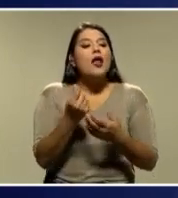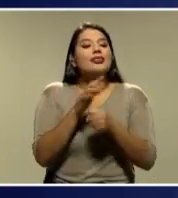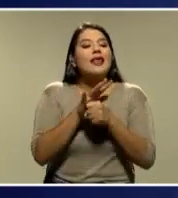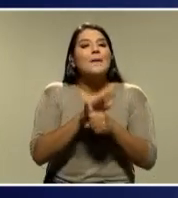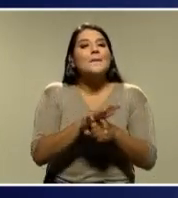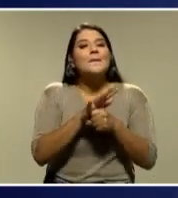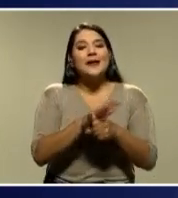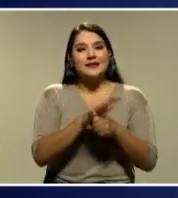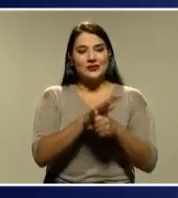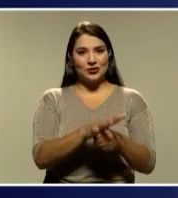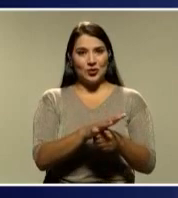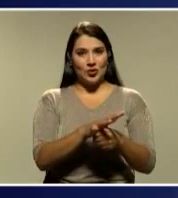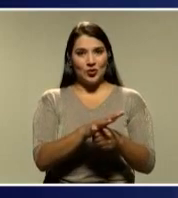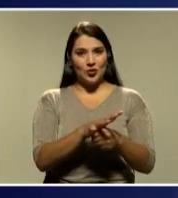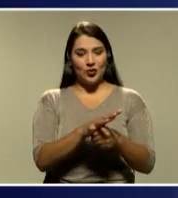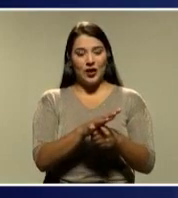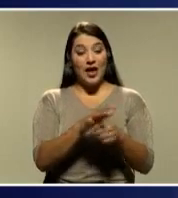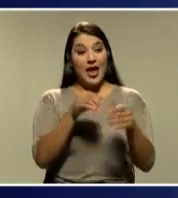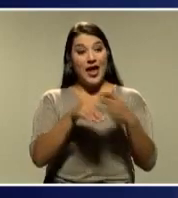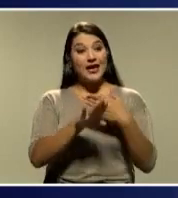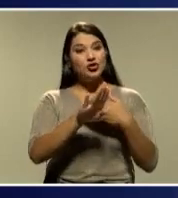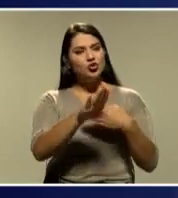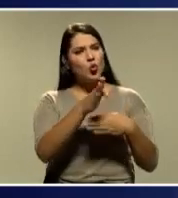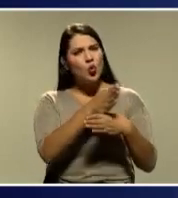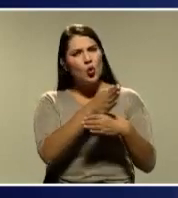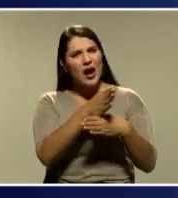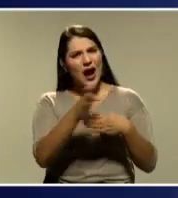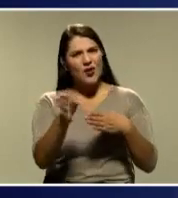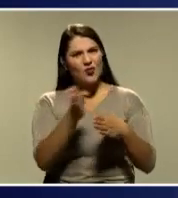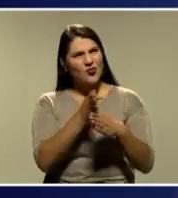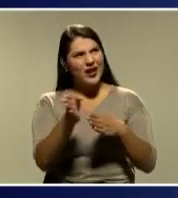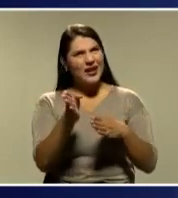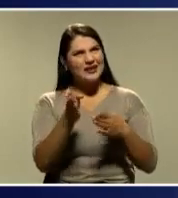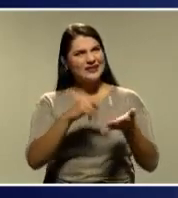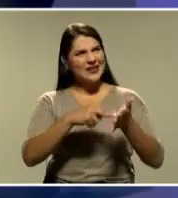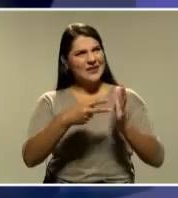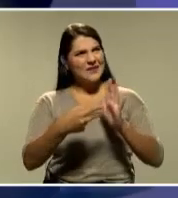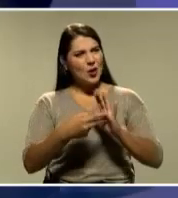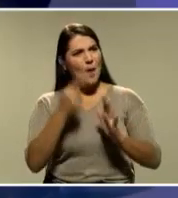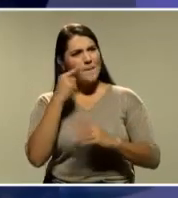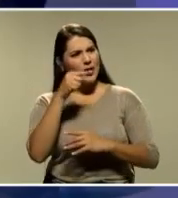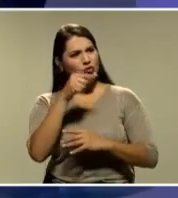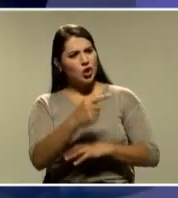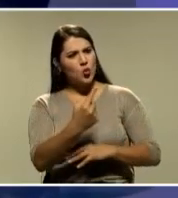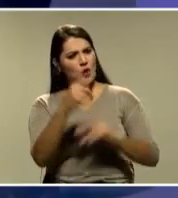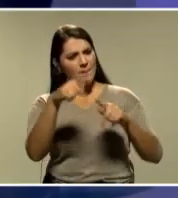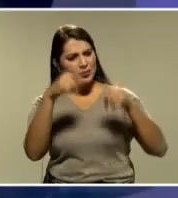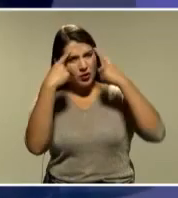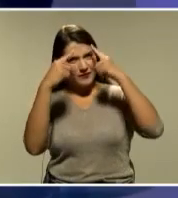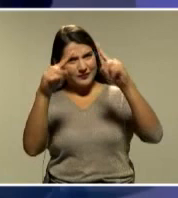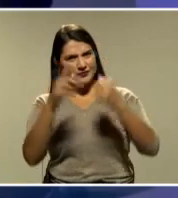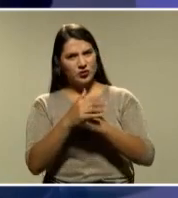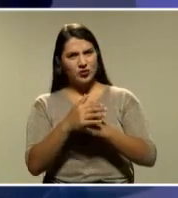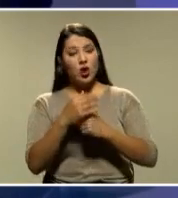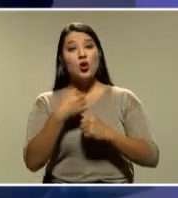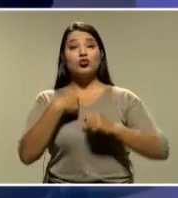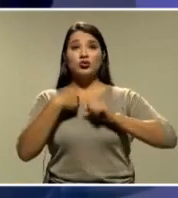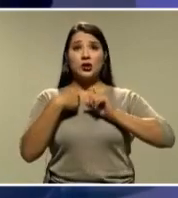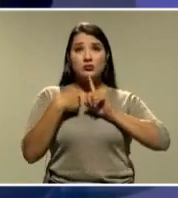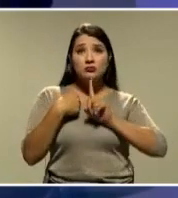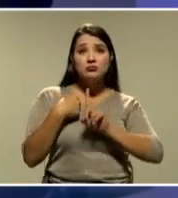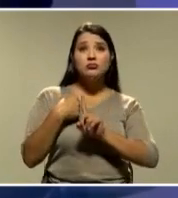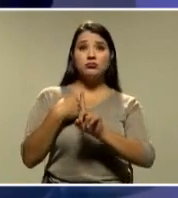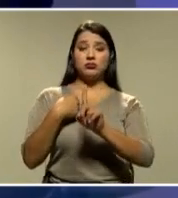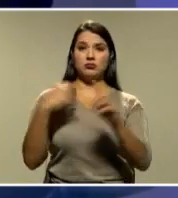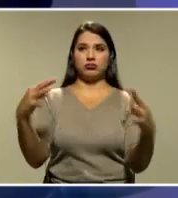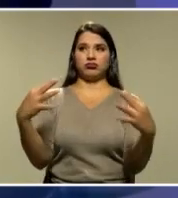le metió a usted en su carrera ese tema de ser conocido? De entrar a un lugar y sentir que todo el mundo gira la cabeza